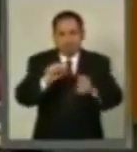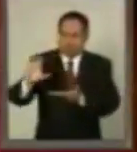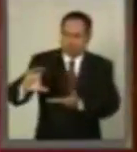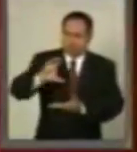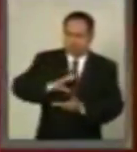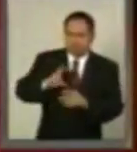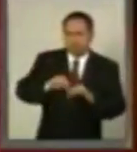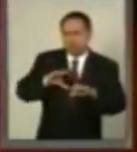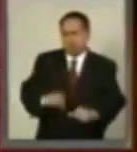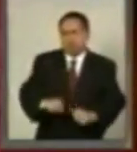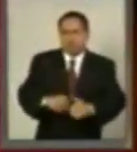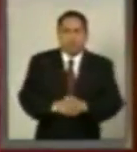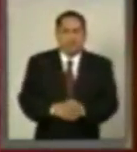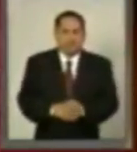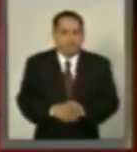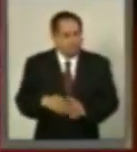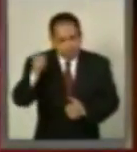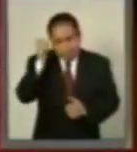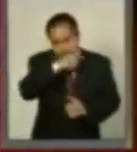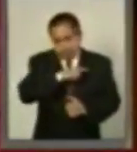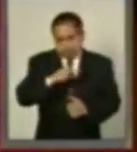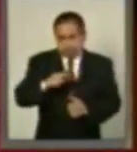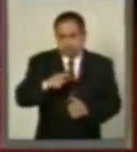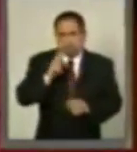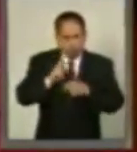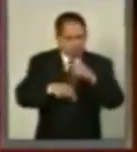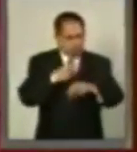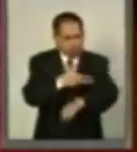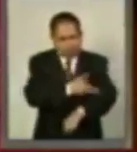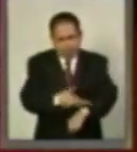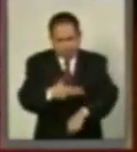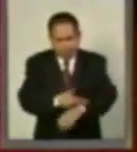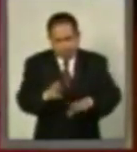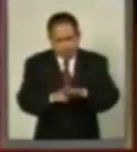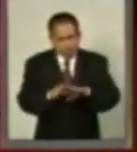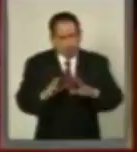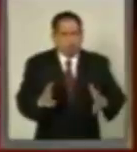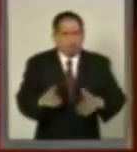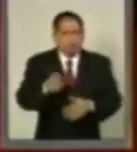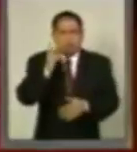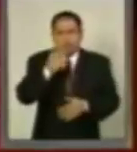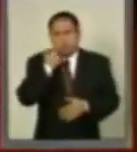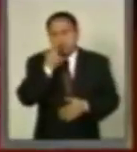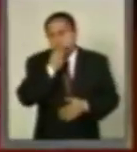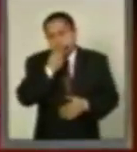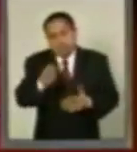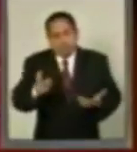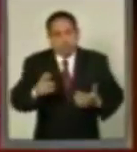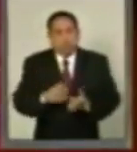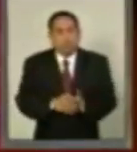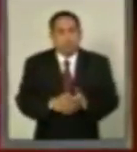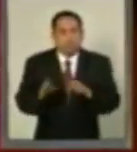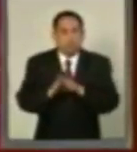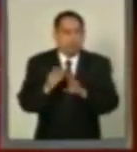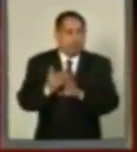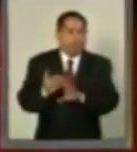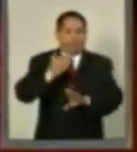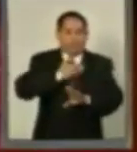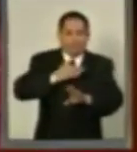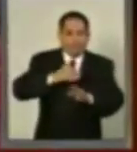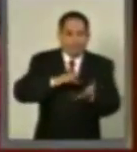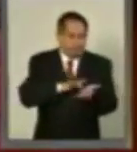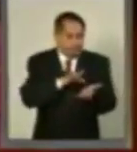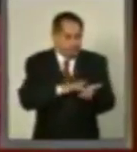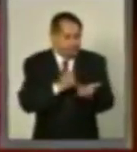tenemos. Ha sido difícil, pero lo estamos solucionando y solventando. Pero sí quiero decirle que lo que antes se apoyaba